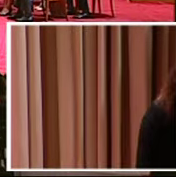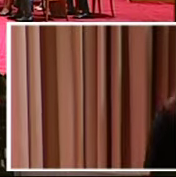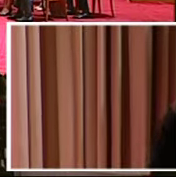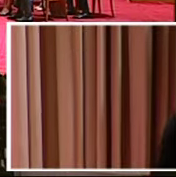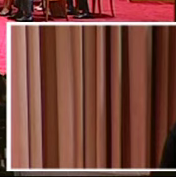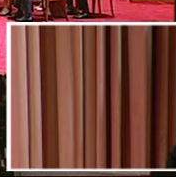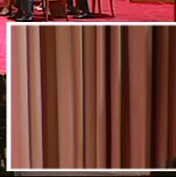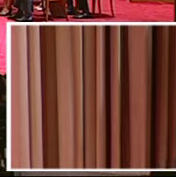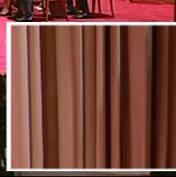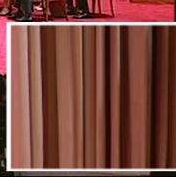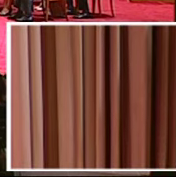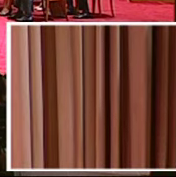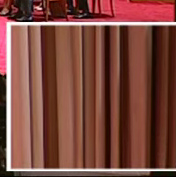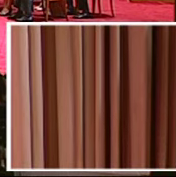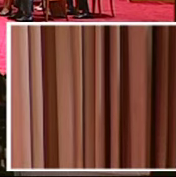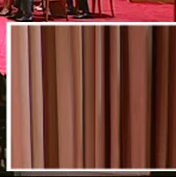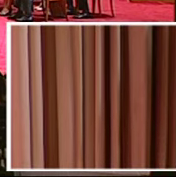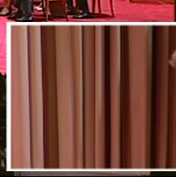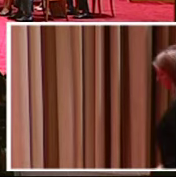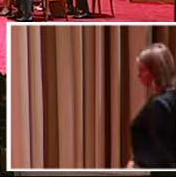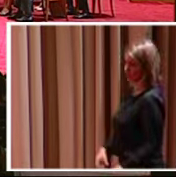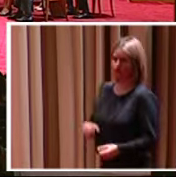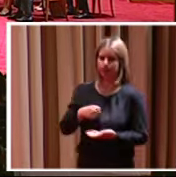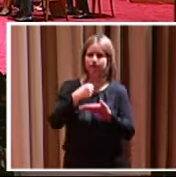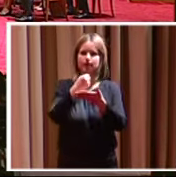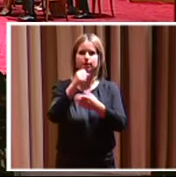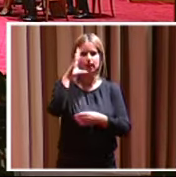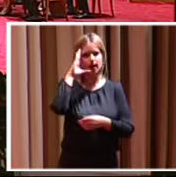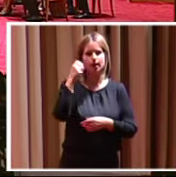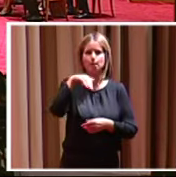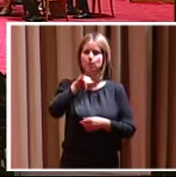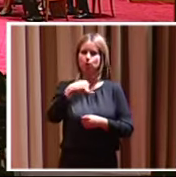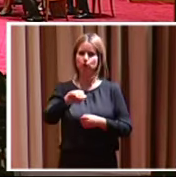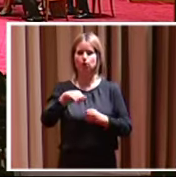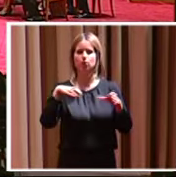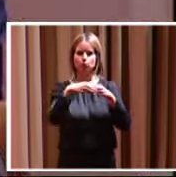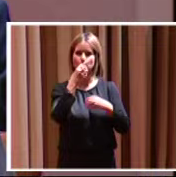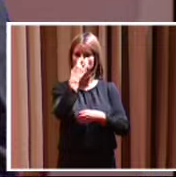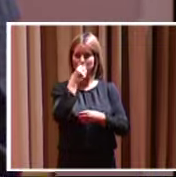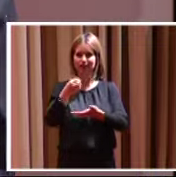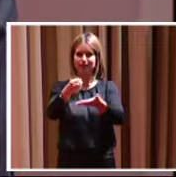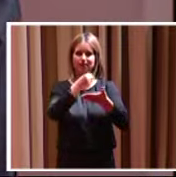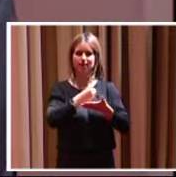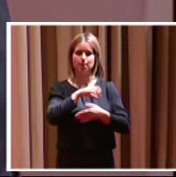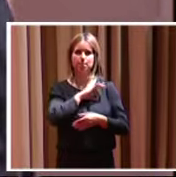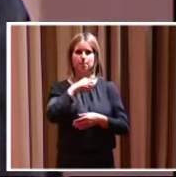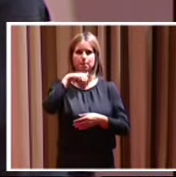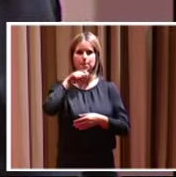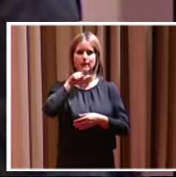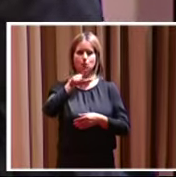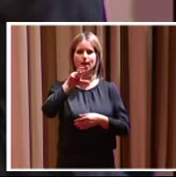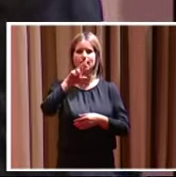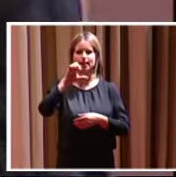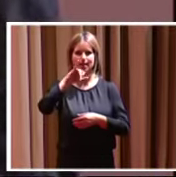Entrega a doña Ana Muñoz Arquellada, concejala del Grupo Municipal Socialista. Recoge don Manuel